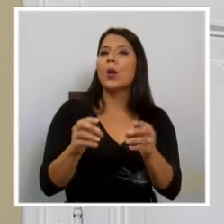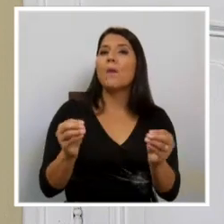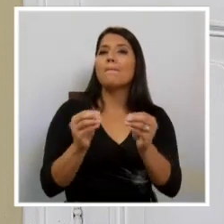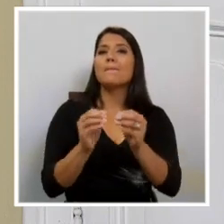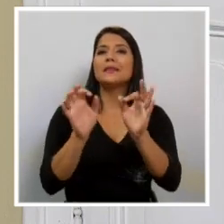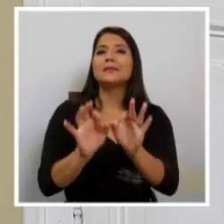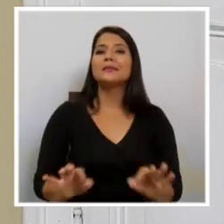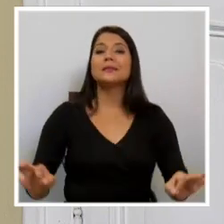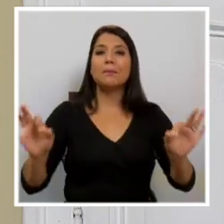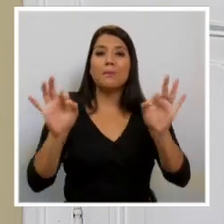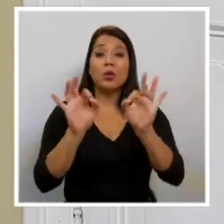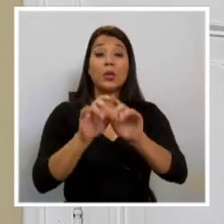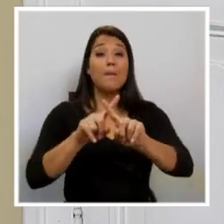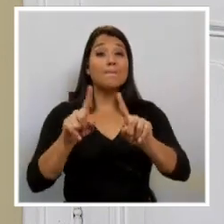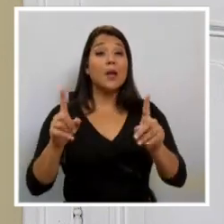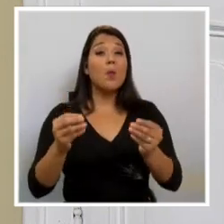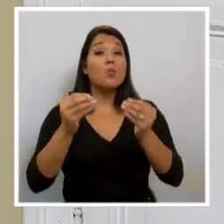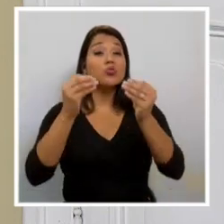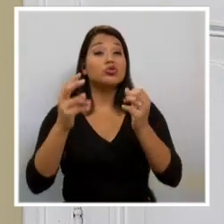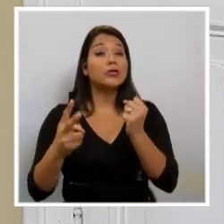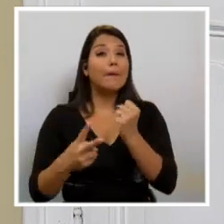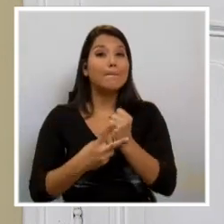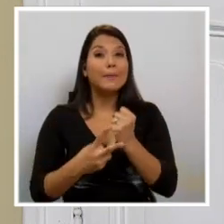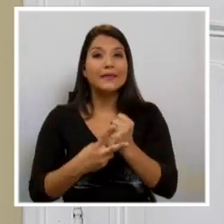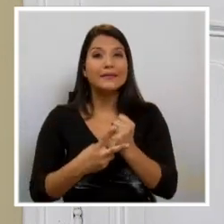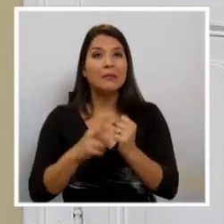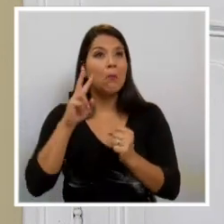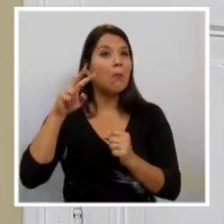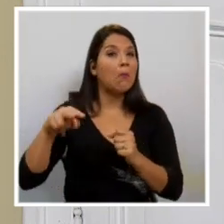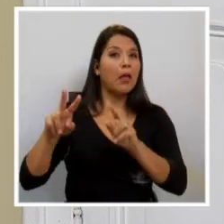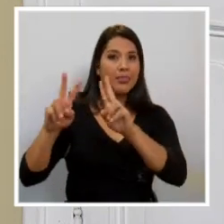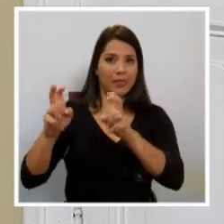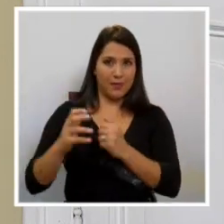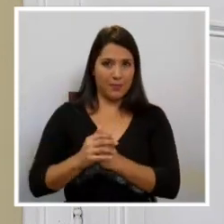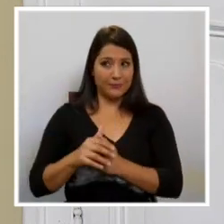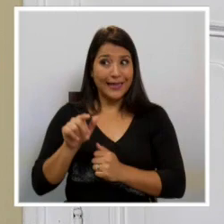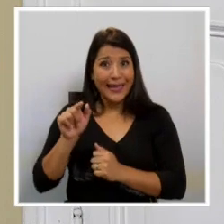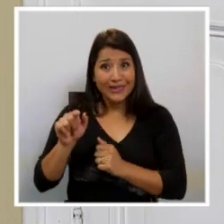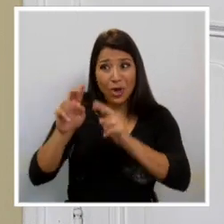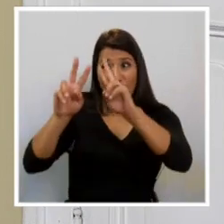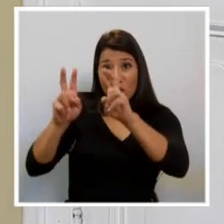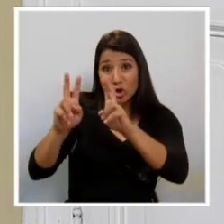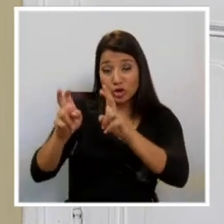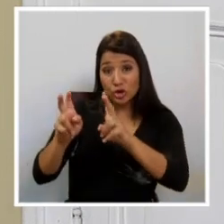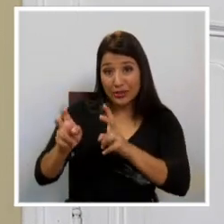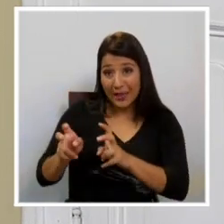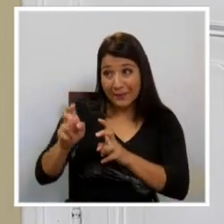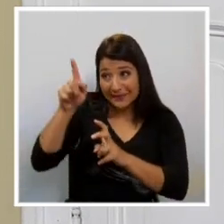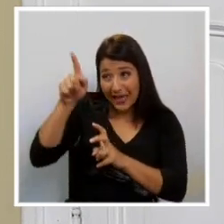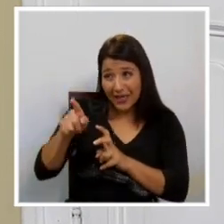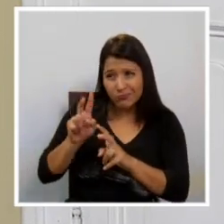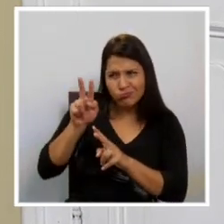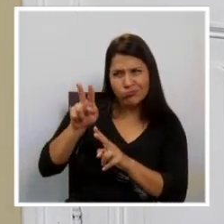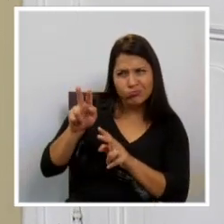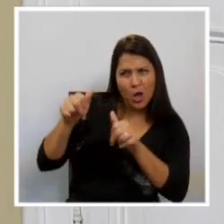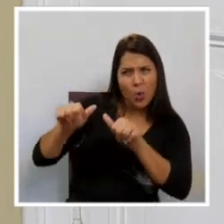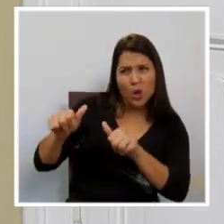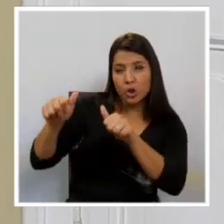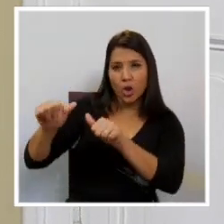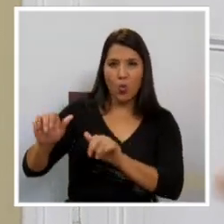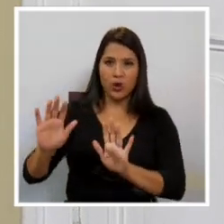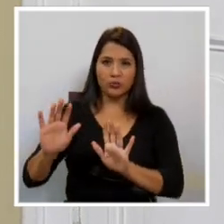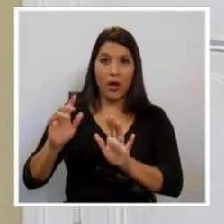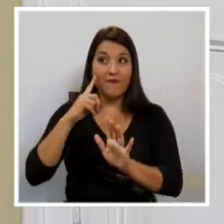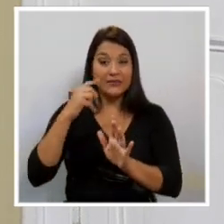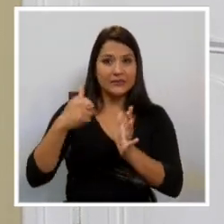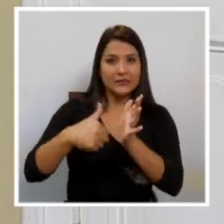importante, pero muchas veces queda atrás de bambalinas, la agenda, porque a partir de la agenda es que se ponen de acuerdo. Yo lo que creo,